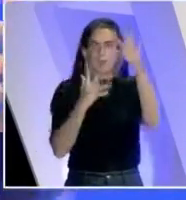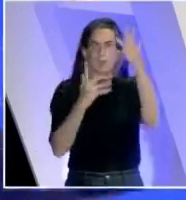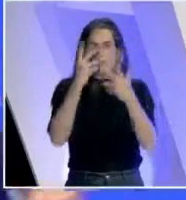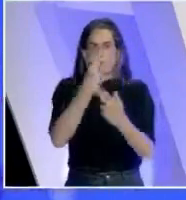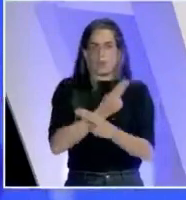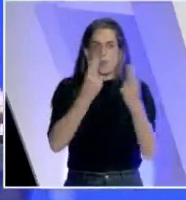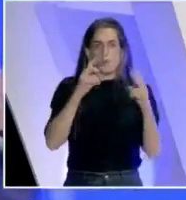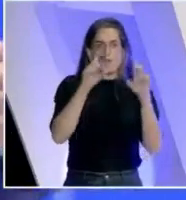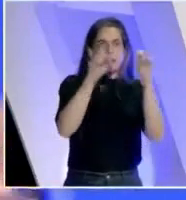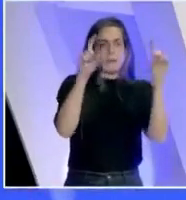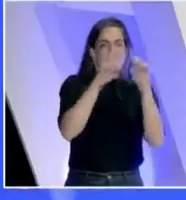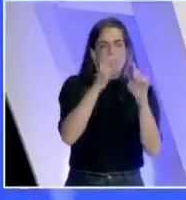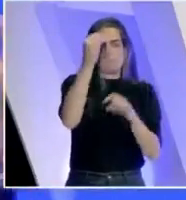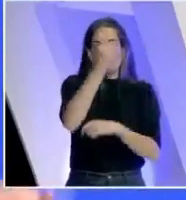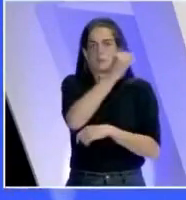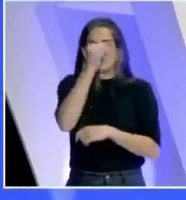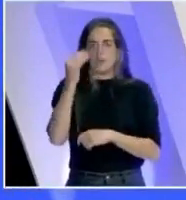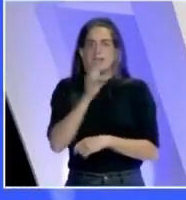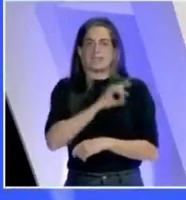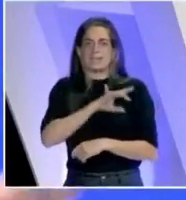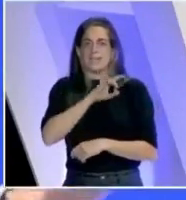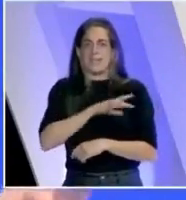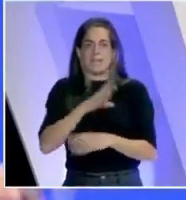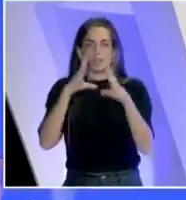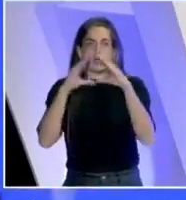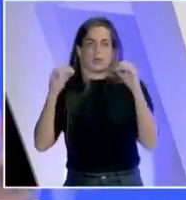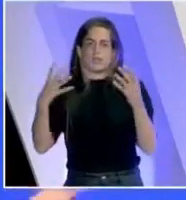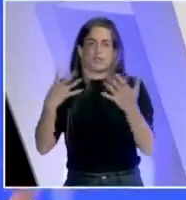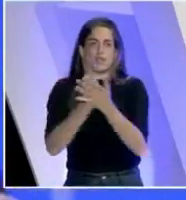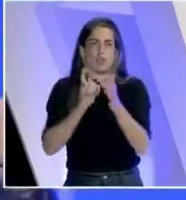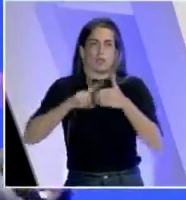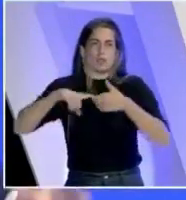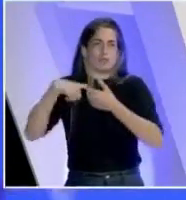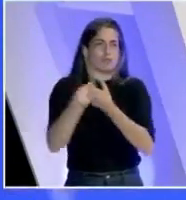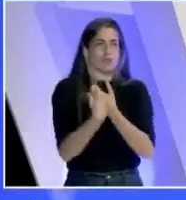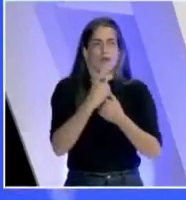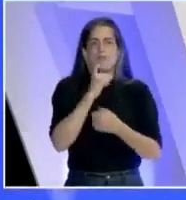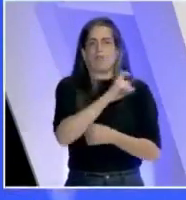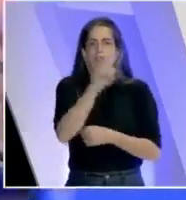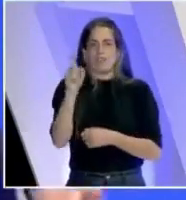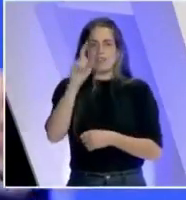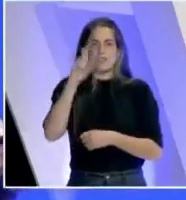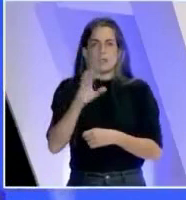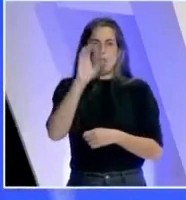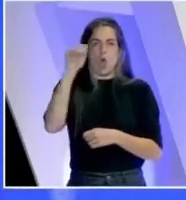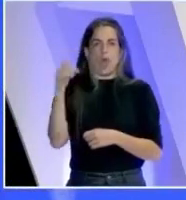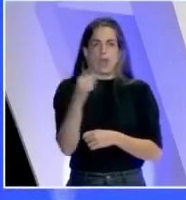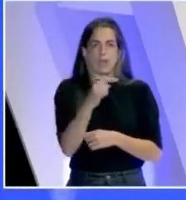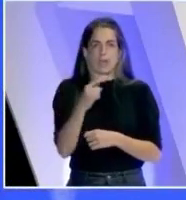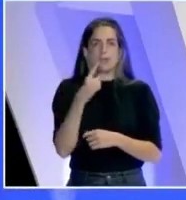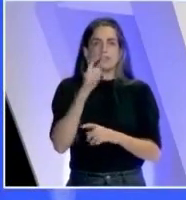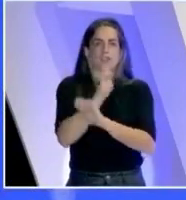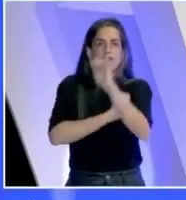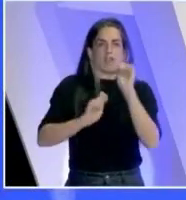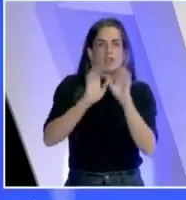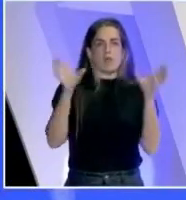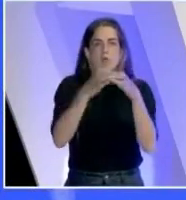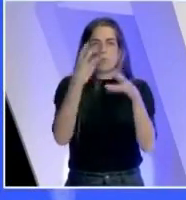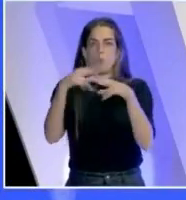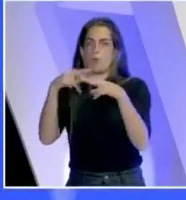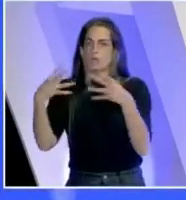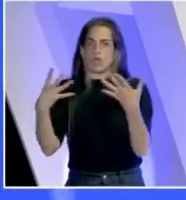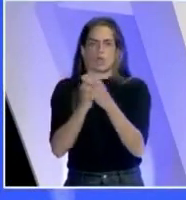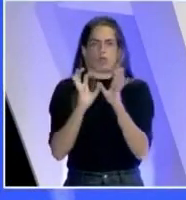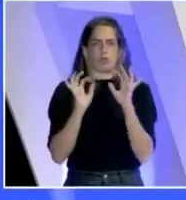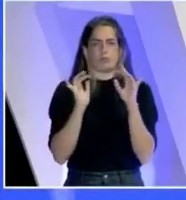de empresas, de patronales, de sindicatos, de universidades, de think tanks, de fundaciones, de ONGs, de asociaciones, de partidos políticos con los que